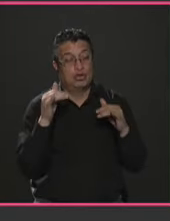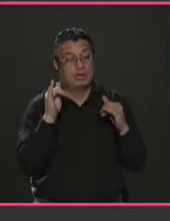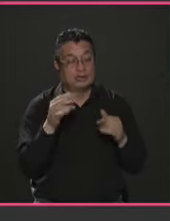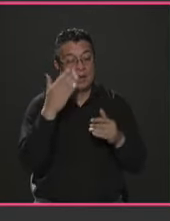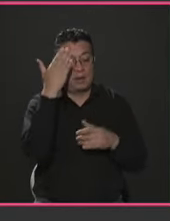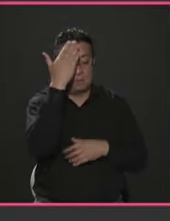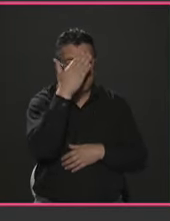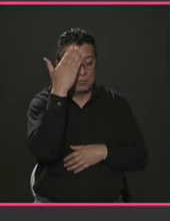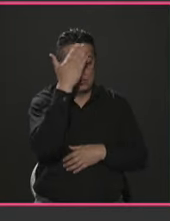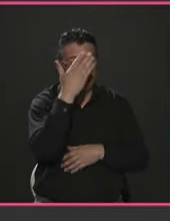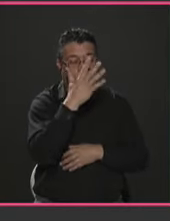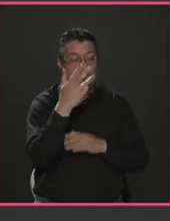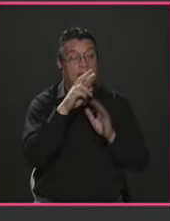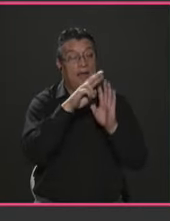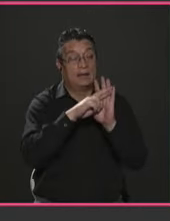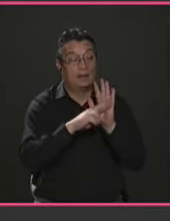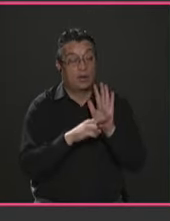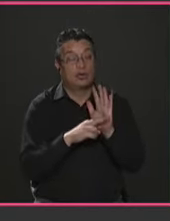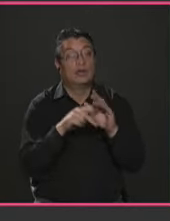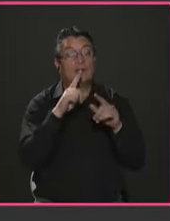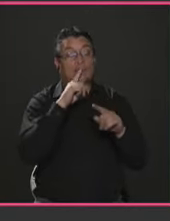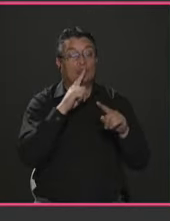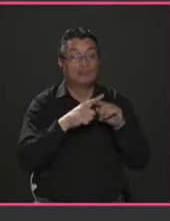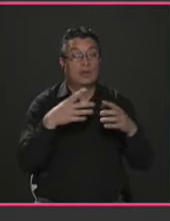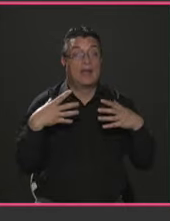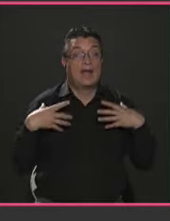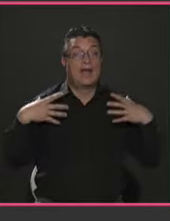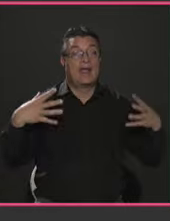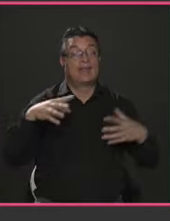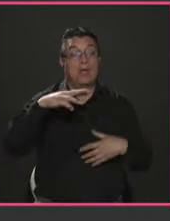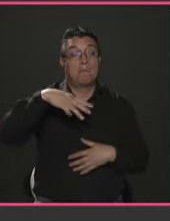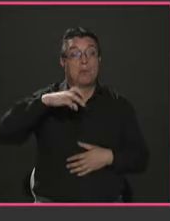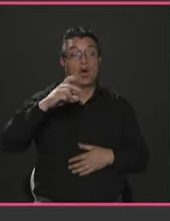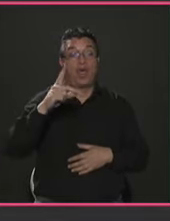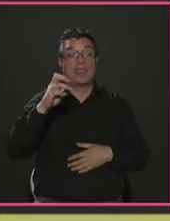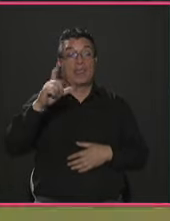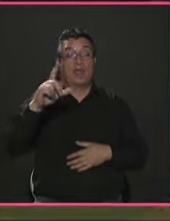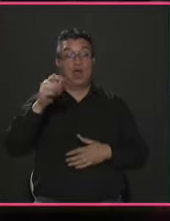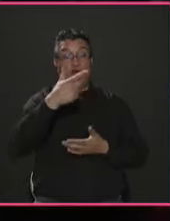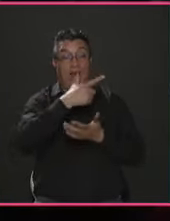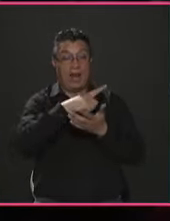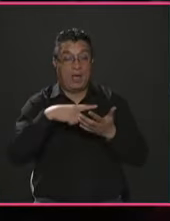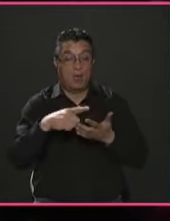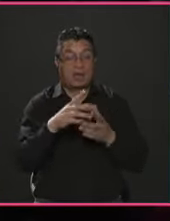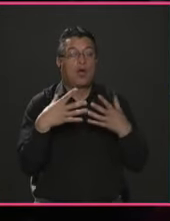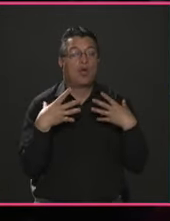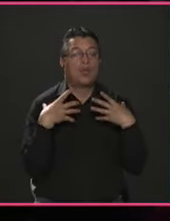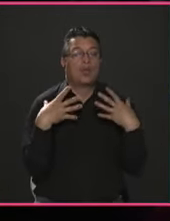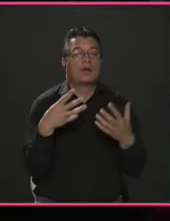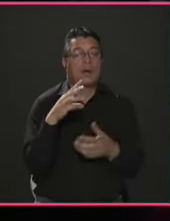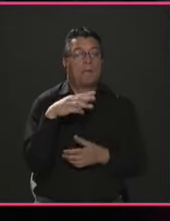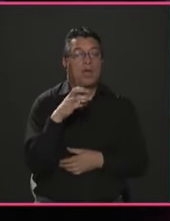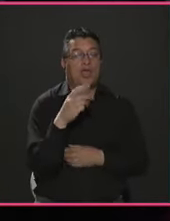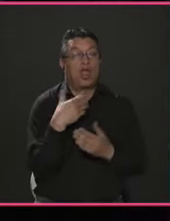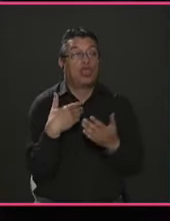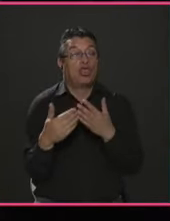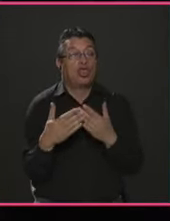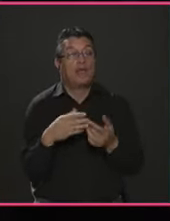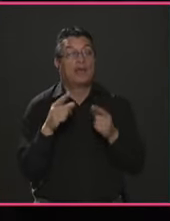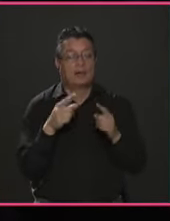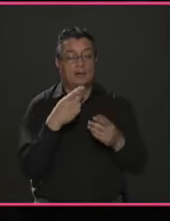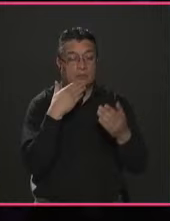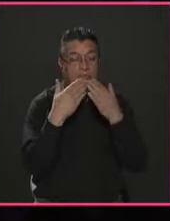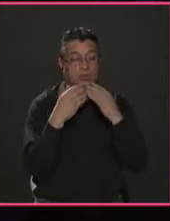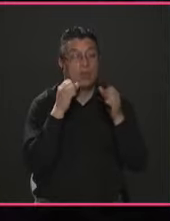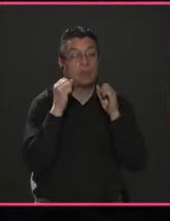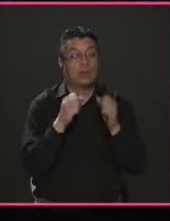de preocupación en términos regulatorios que se llaman los grandes modelos de lenguaje y que y de dónde vienen los grandes modelos de lenguaje porque ya vimos como el lenguaje se